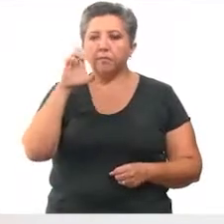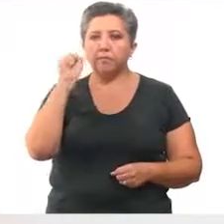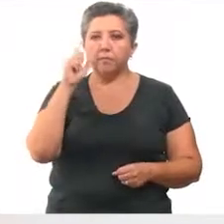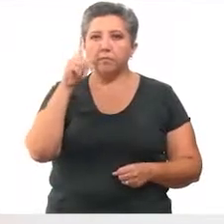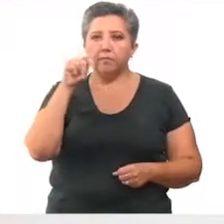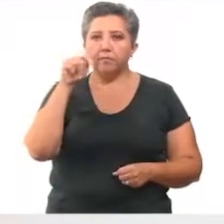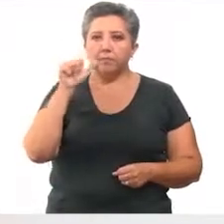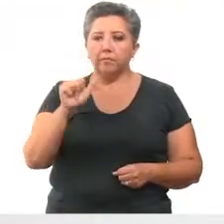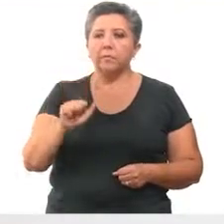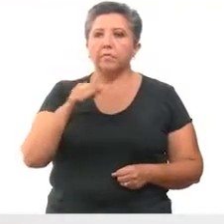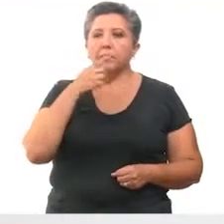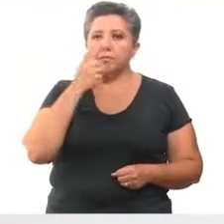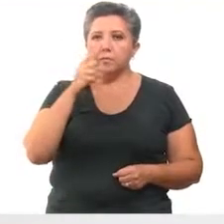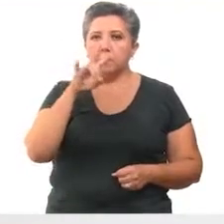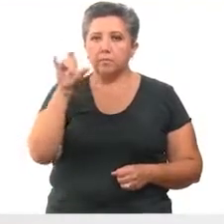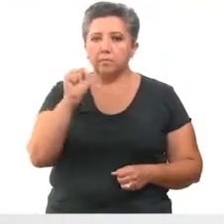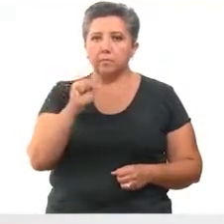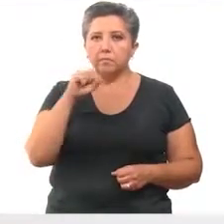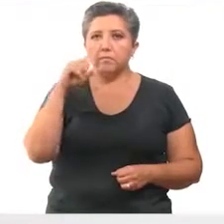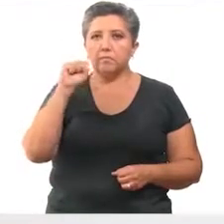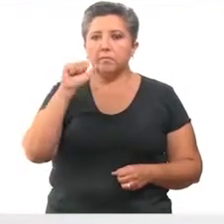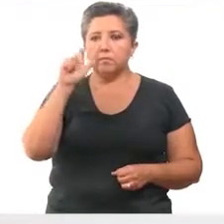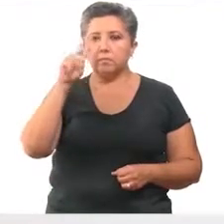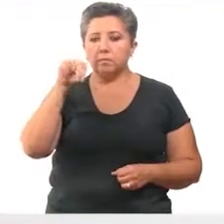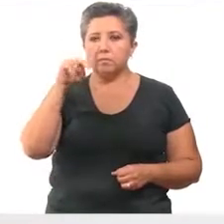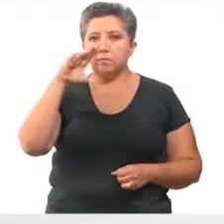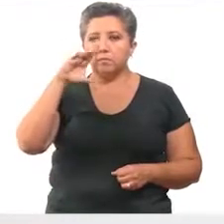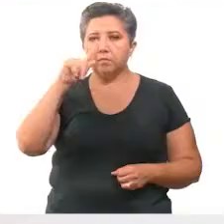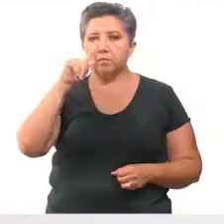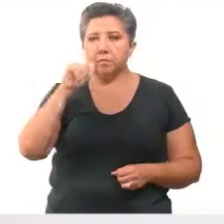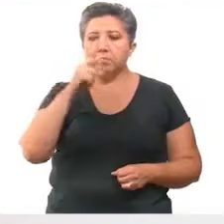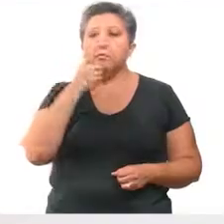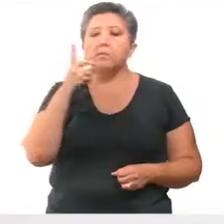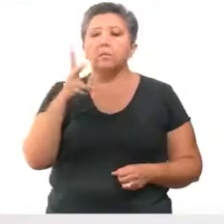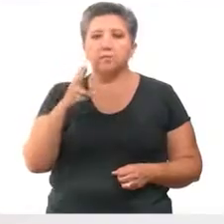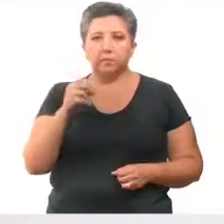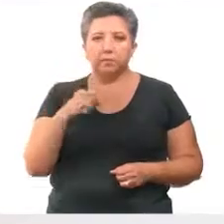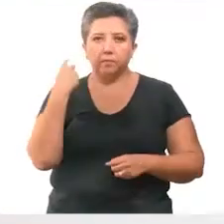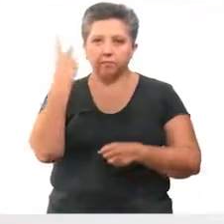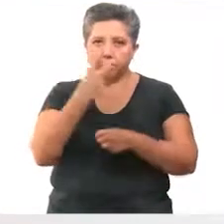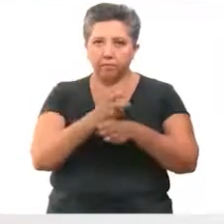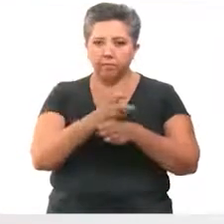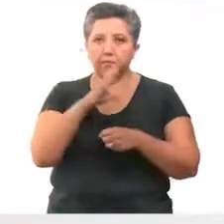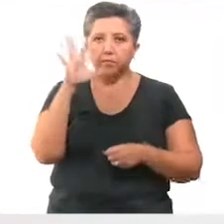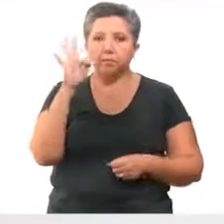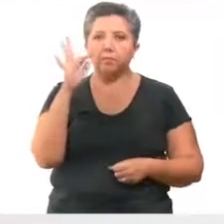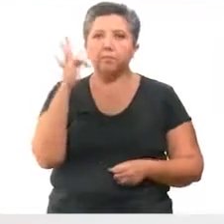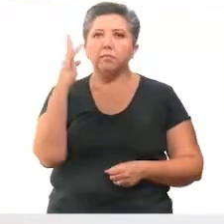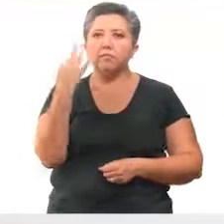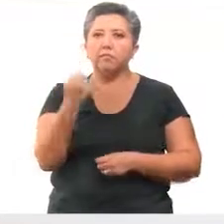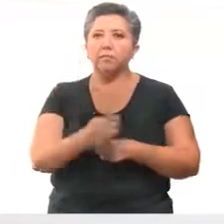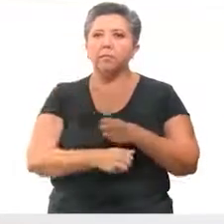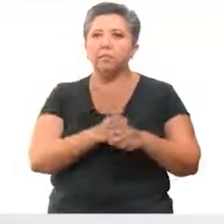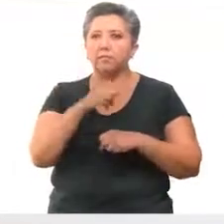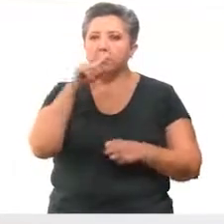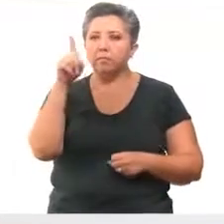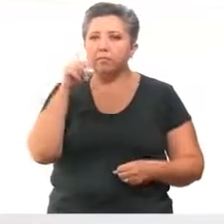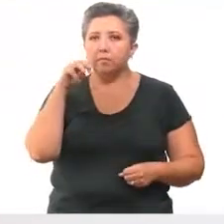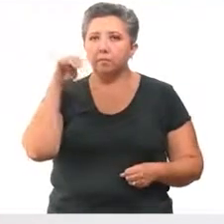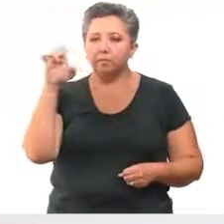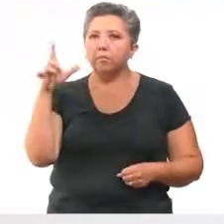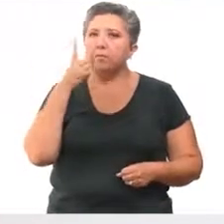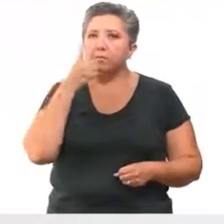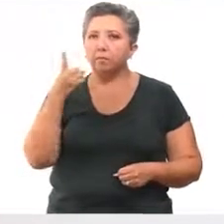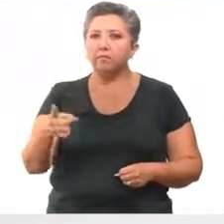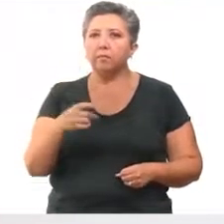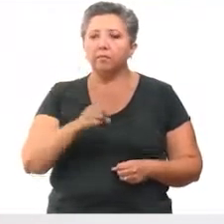Tzemul, Silam González, Zoncahuich, Sanacat, Zacalum. También segunda dosis de 40 a 49 años en Tzemul, Silam